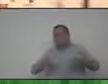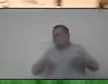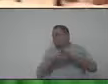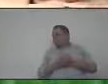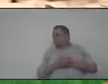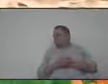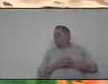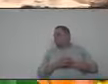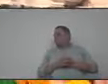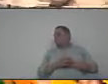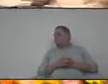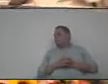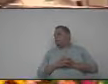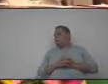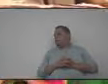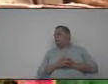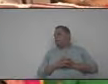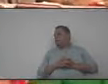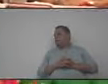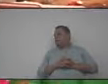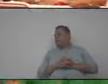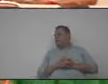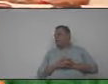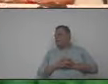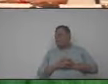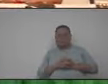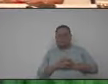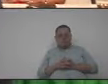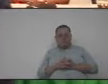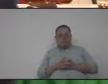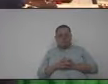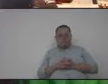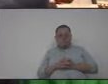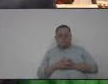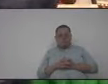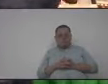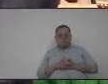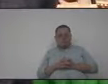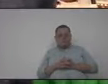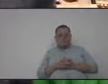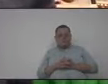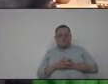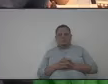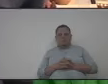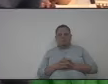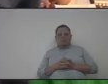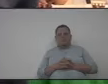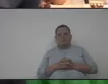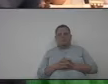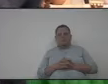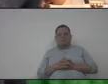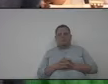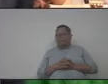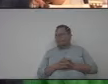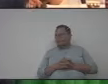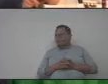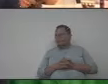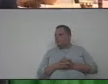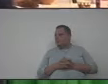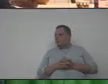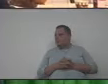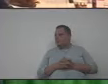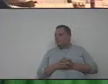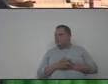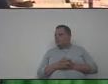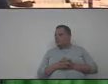Bueno, don Pedro, gracias. Don Pedro, ¿le quiere dar un abrazo? Bueno, era espontáneo. Muy merecido. Bien. Doctora, muy merecido.